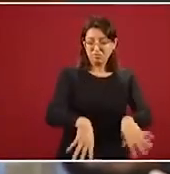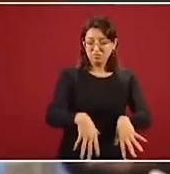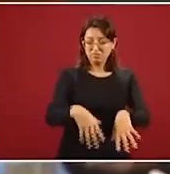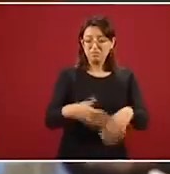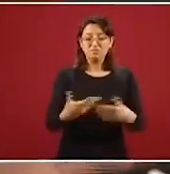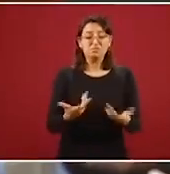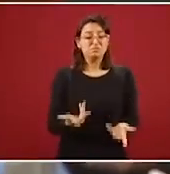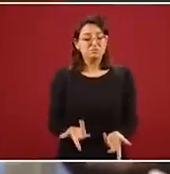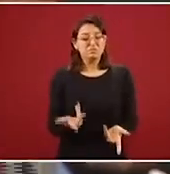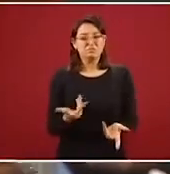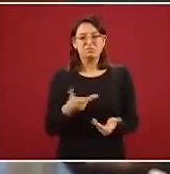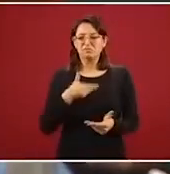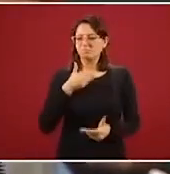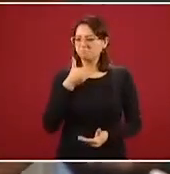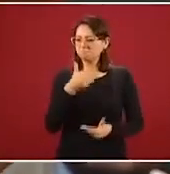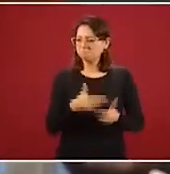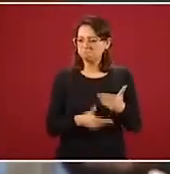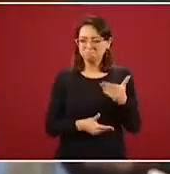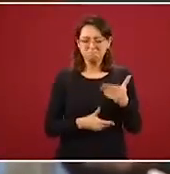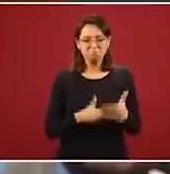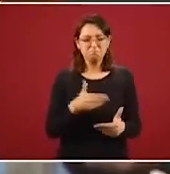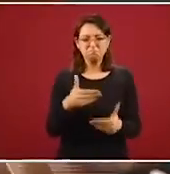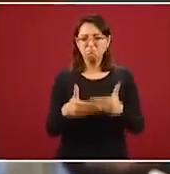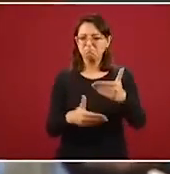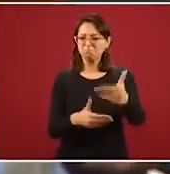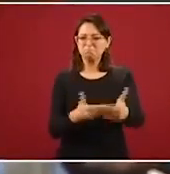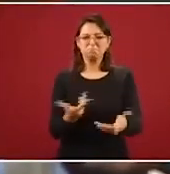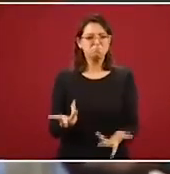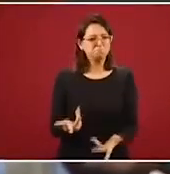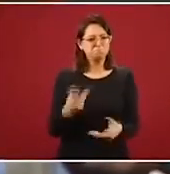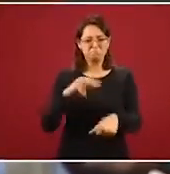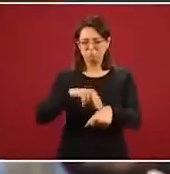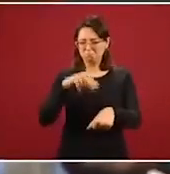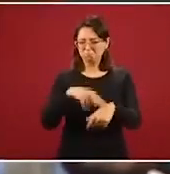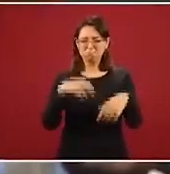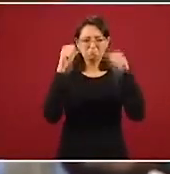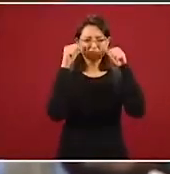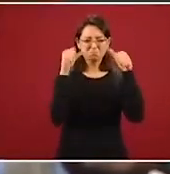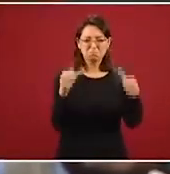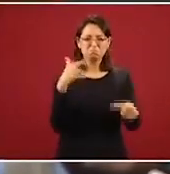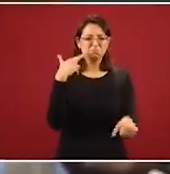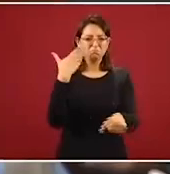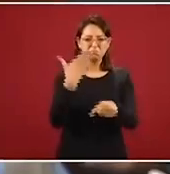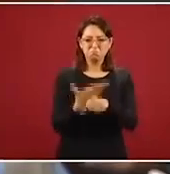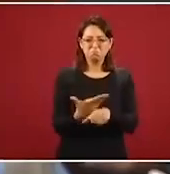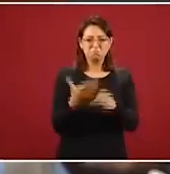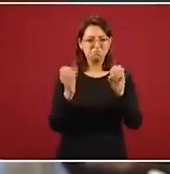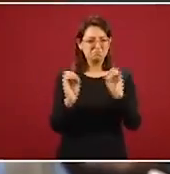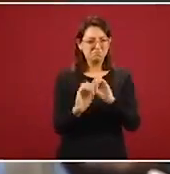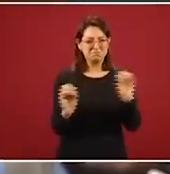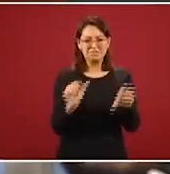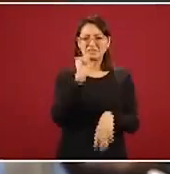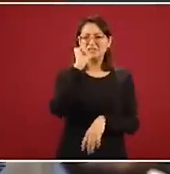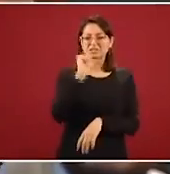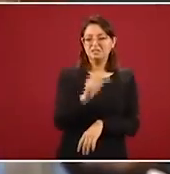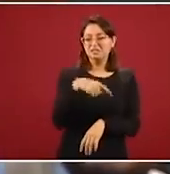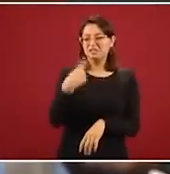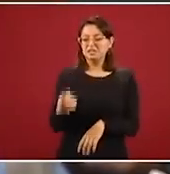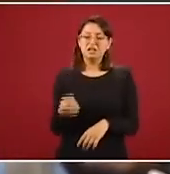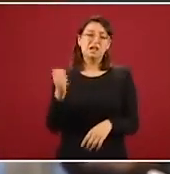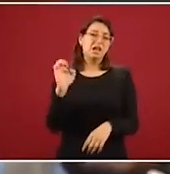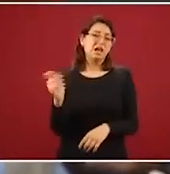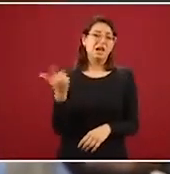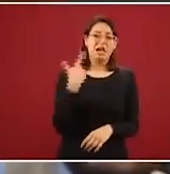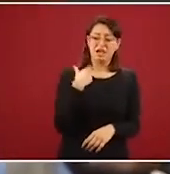El proceso fue llevado con una negligencia absoluta por parte del gobierno de Calderón y de Peña Nieto y estamos hablando